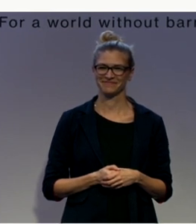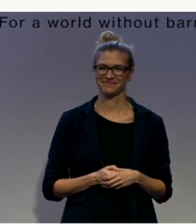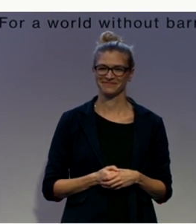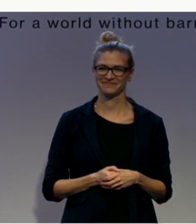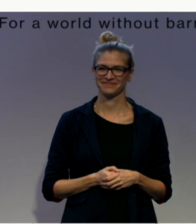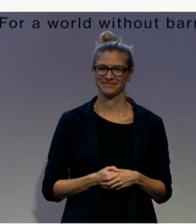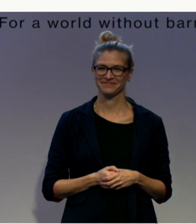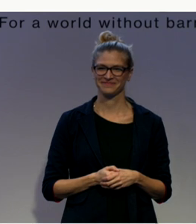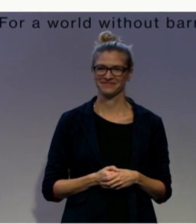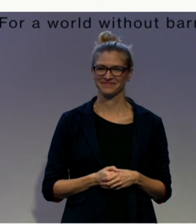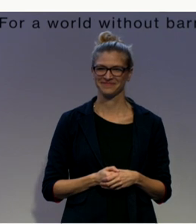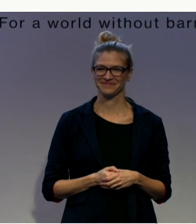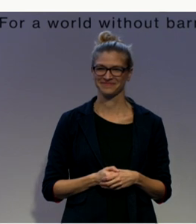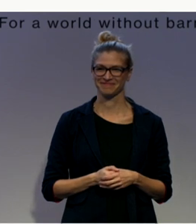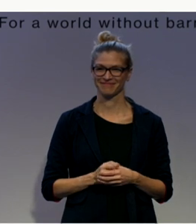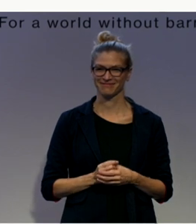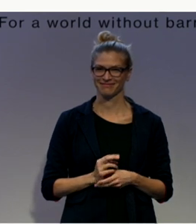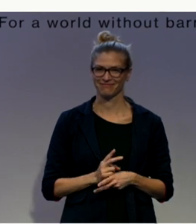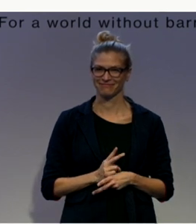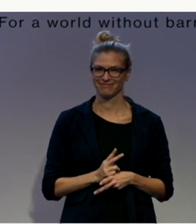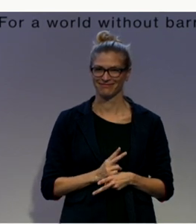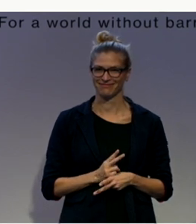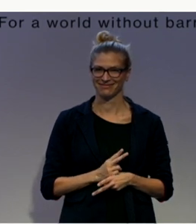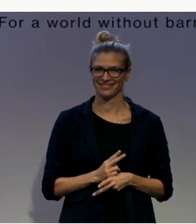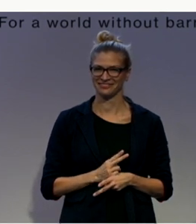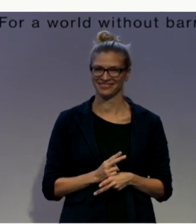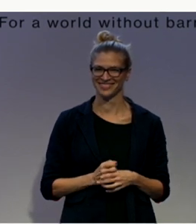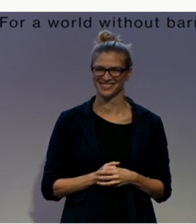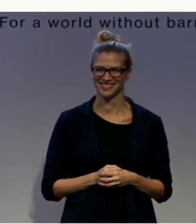nos miren como diferentes. Somos,